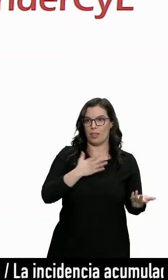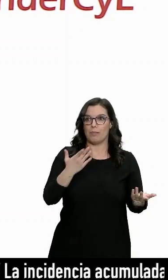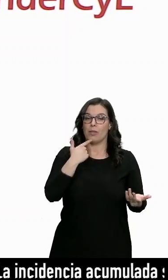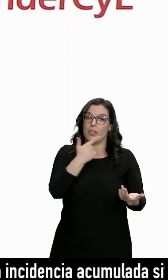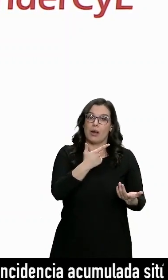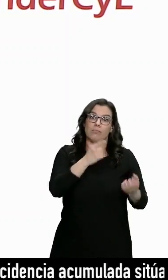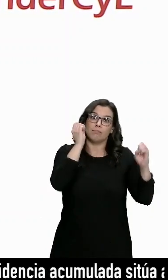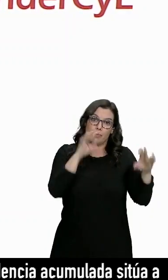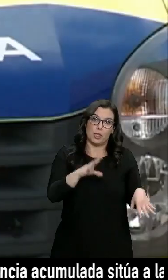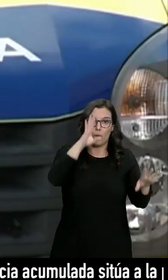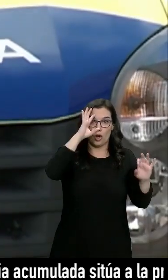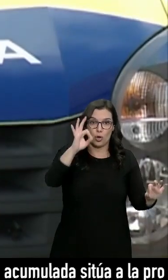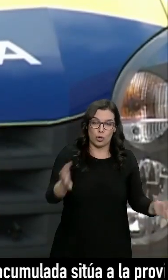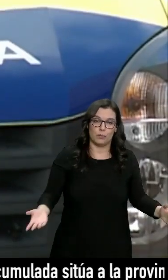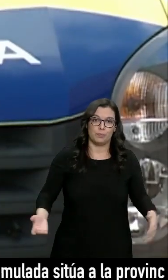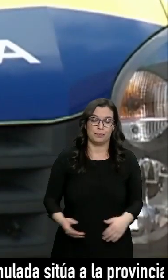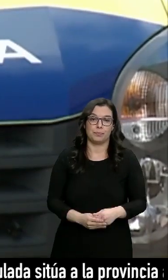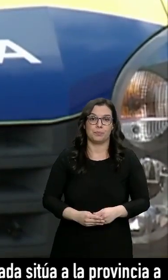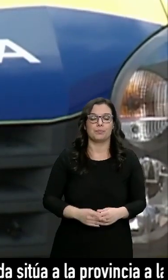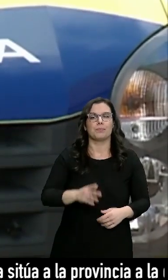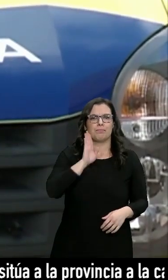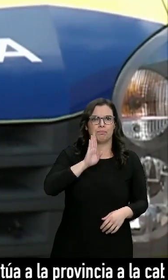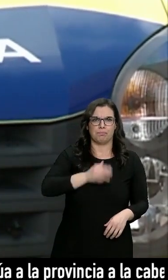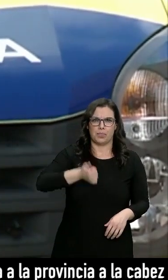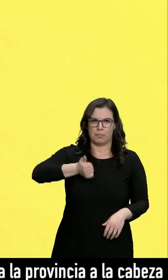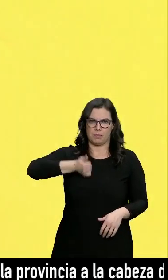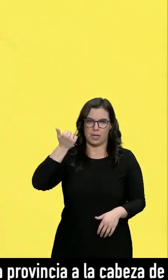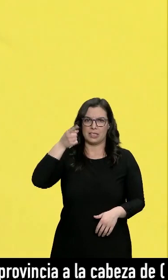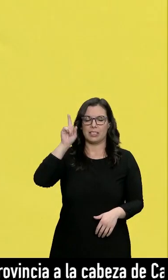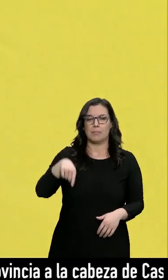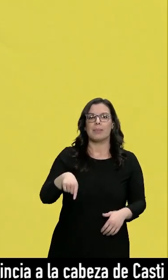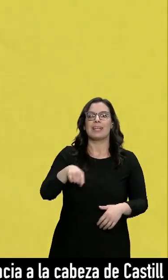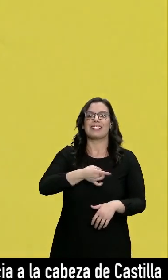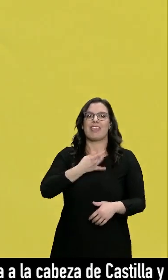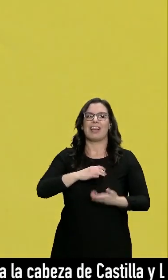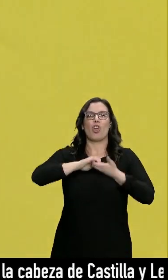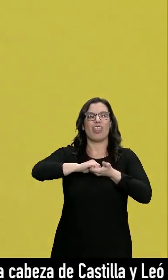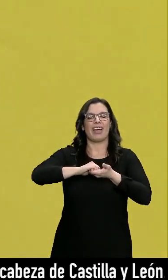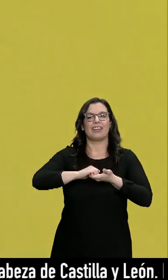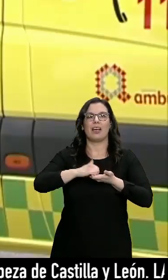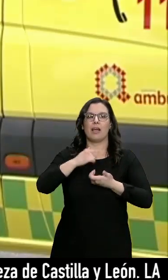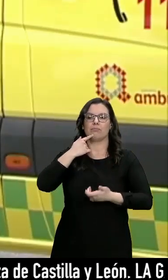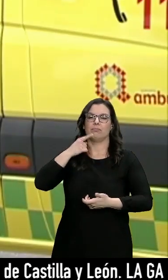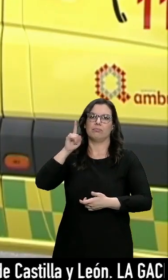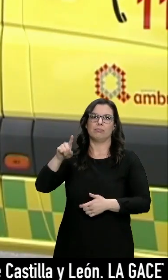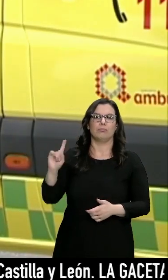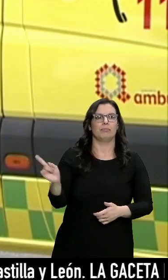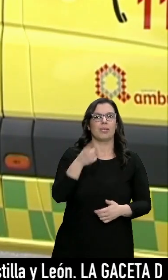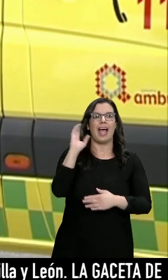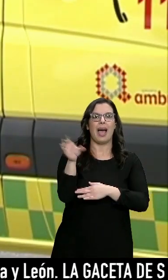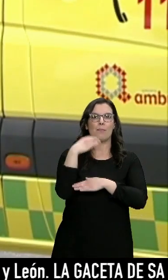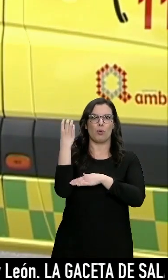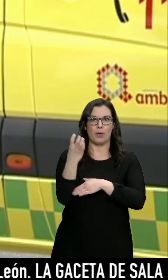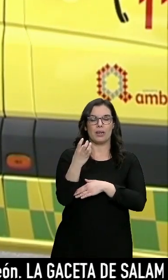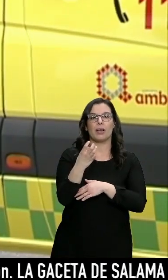dimisión es lo que nos parece procedente. Y más irregularidades, porque el sindicato CGT va a llevar a la Fiscalía a la empresa Ambuibérica por vacunar trabajadores que